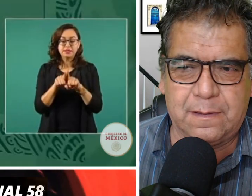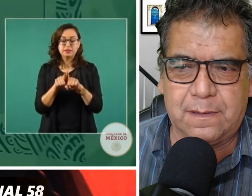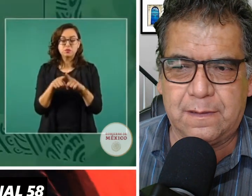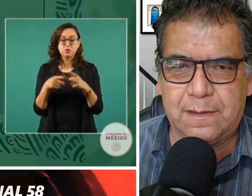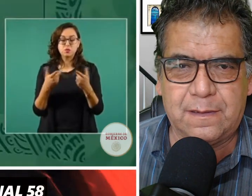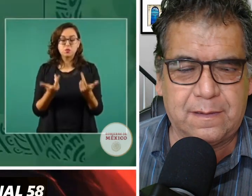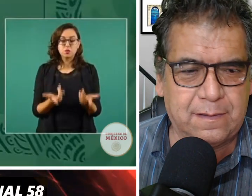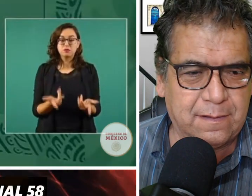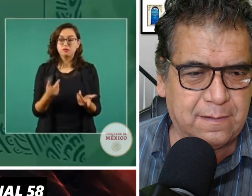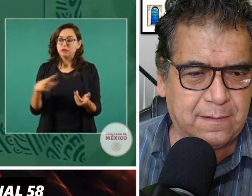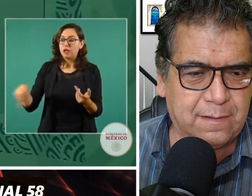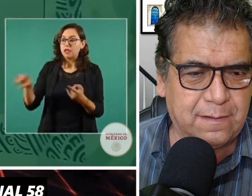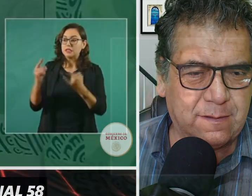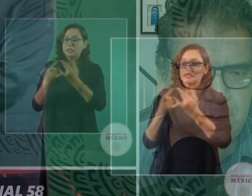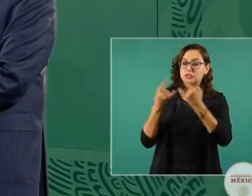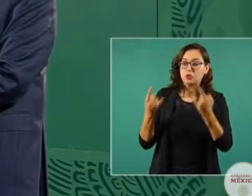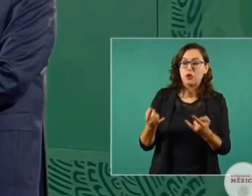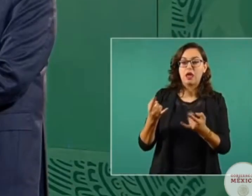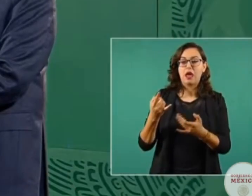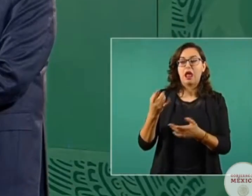no tienen todos los antecedentes